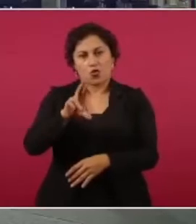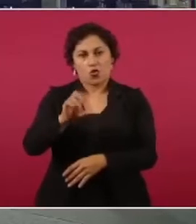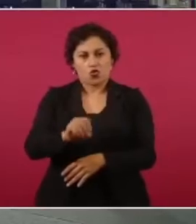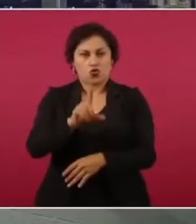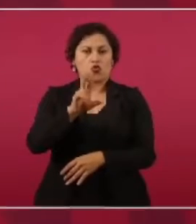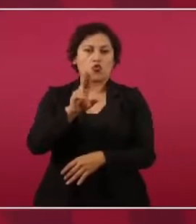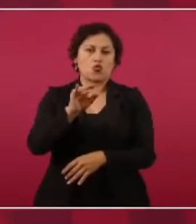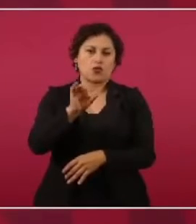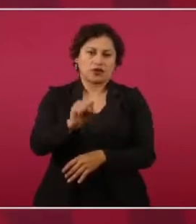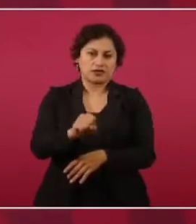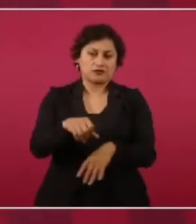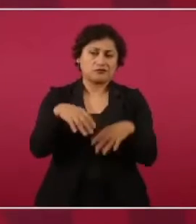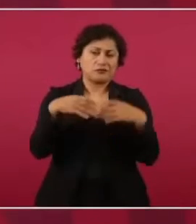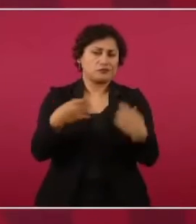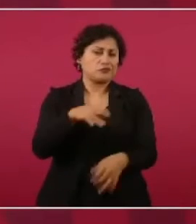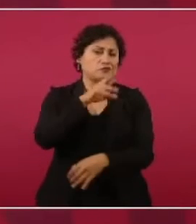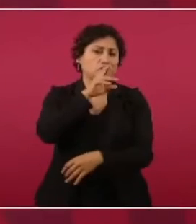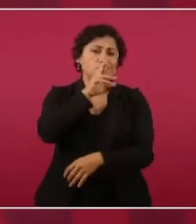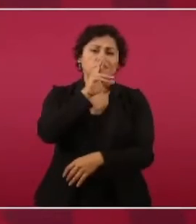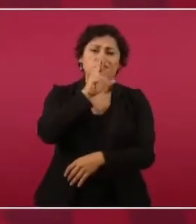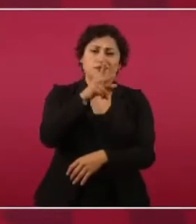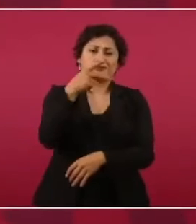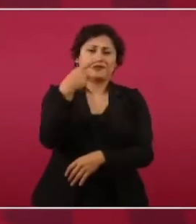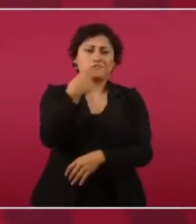Es el mejor trabajo